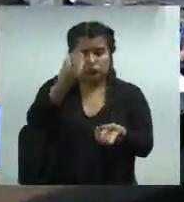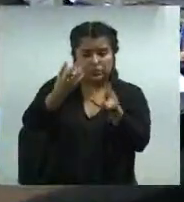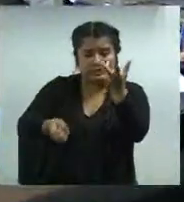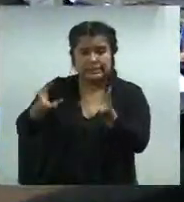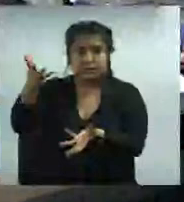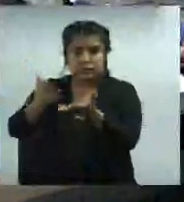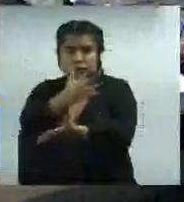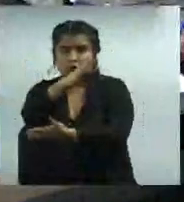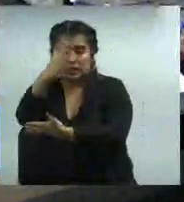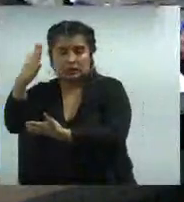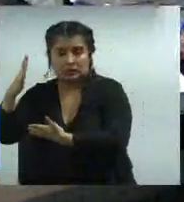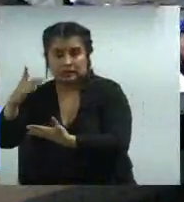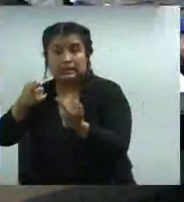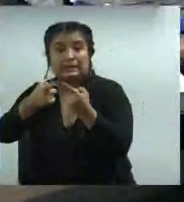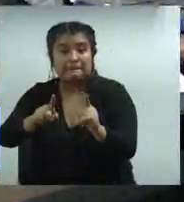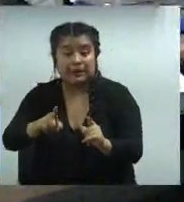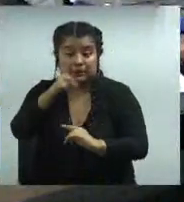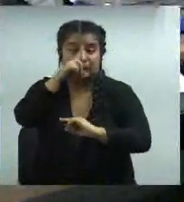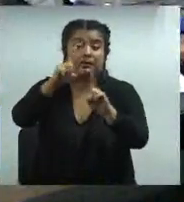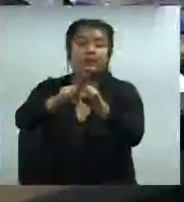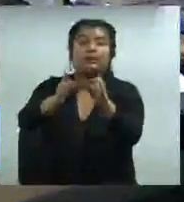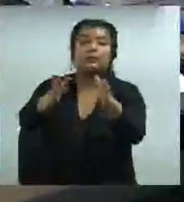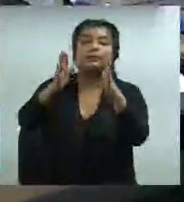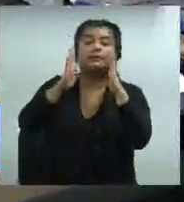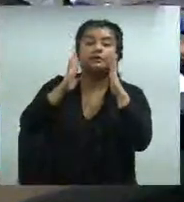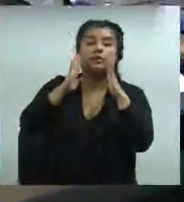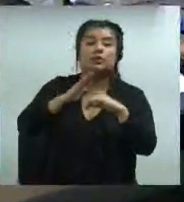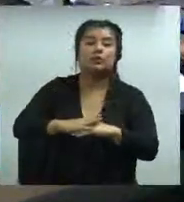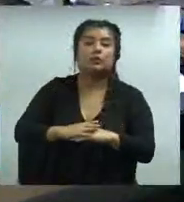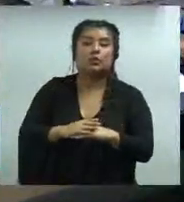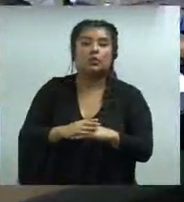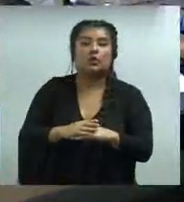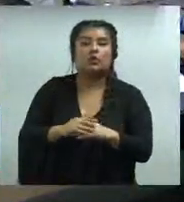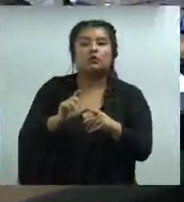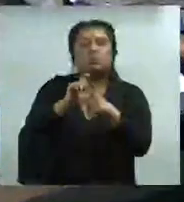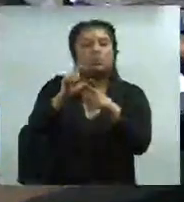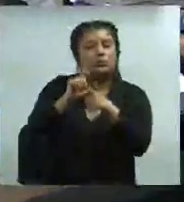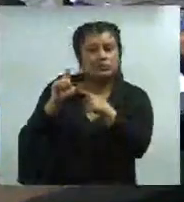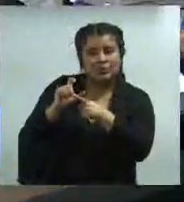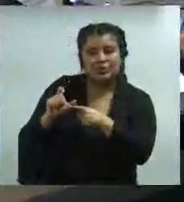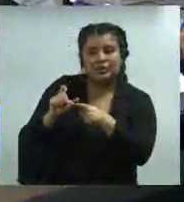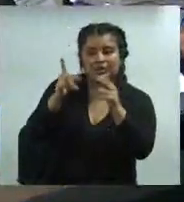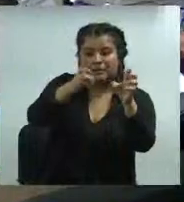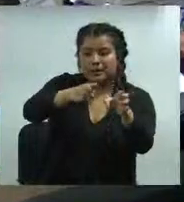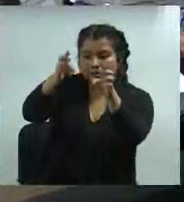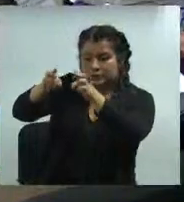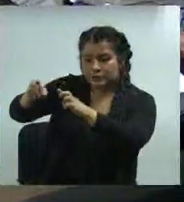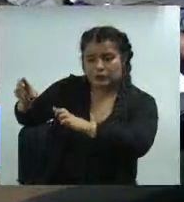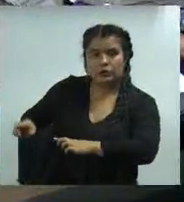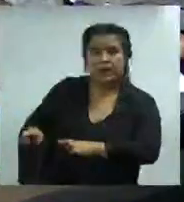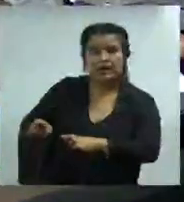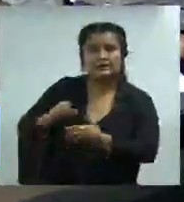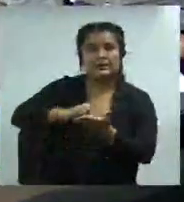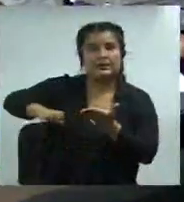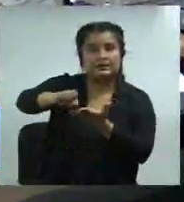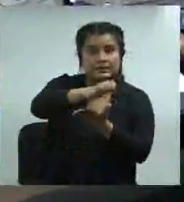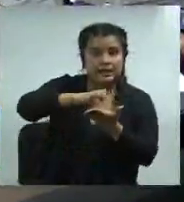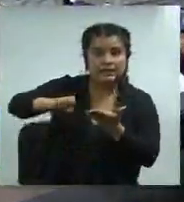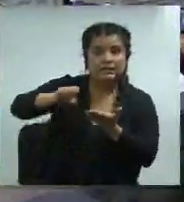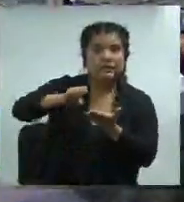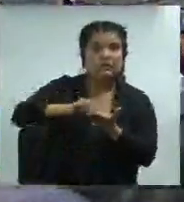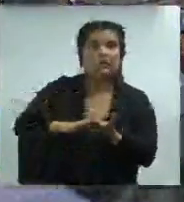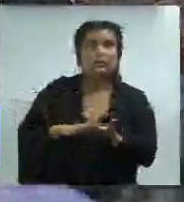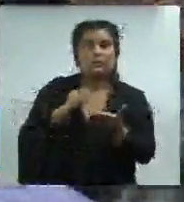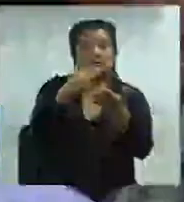pero están siendo atendidos con suministros, con personal del Estado, pero con